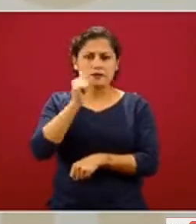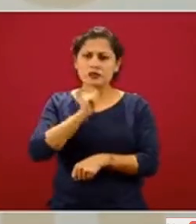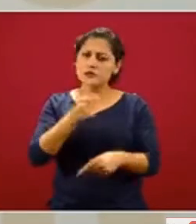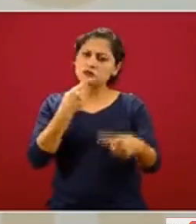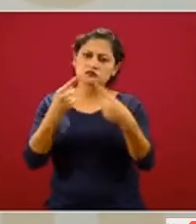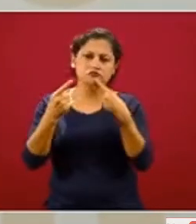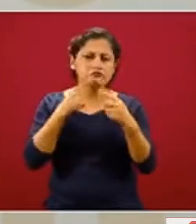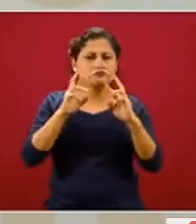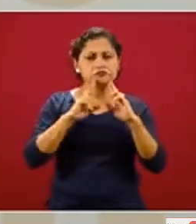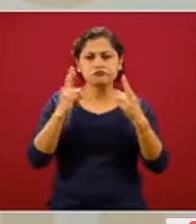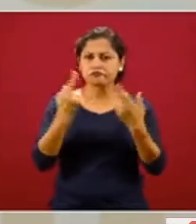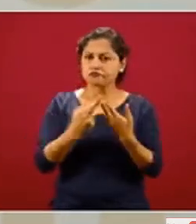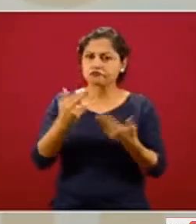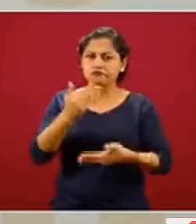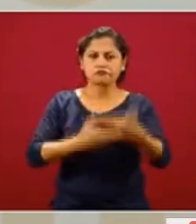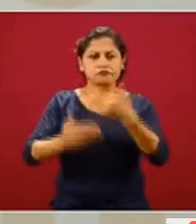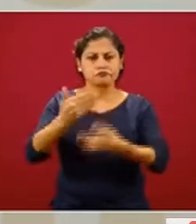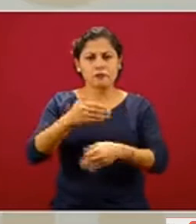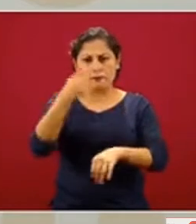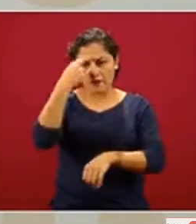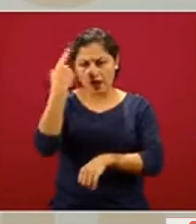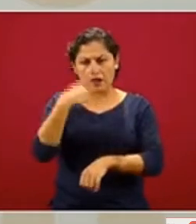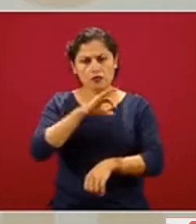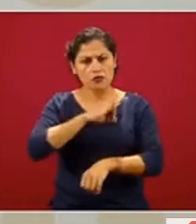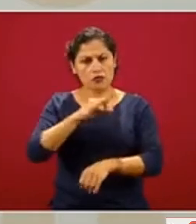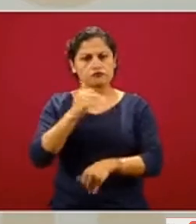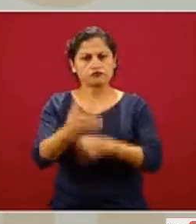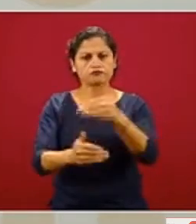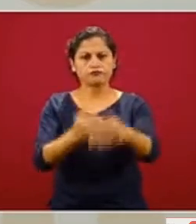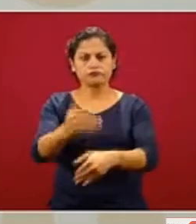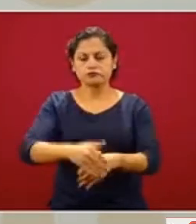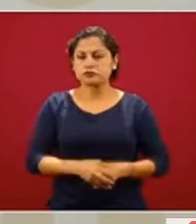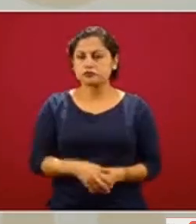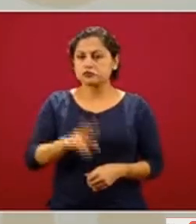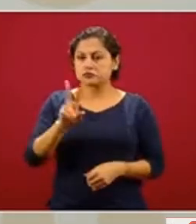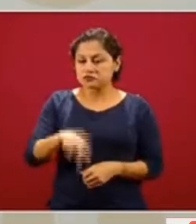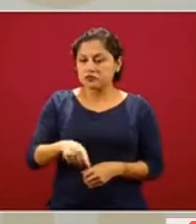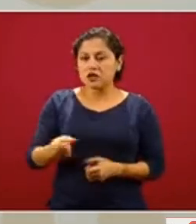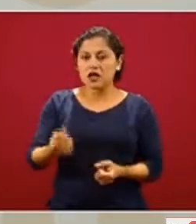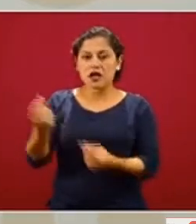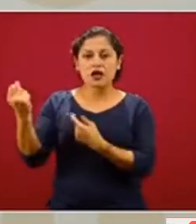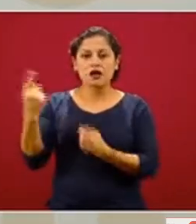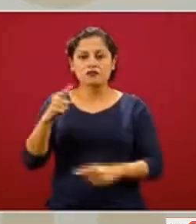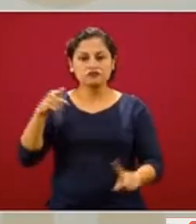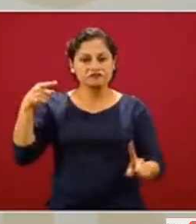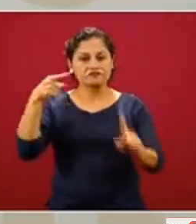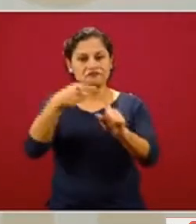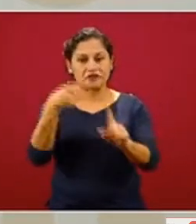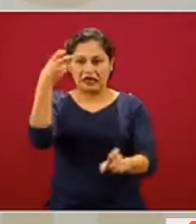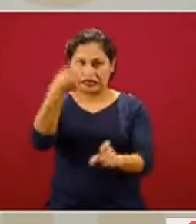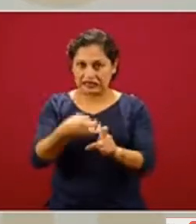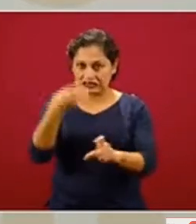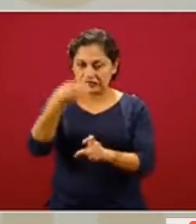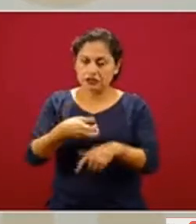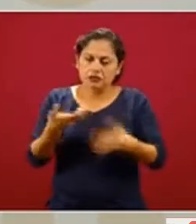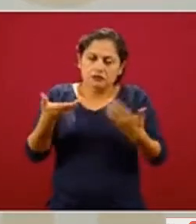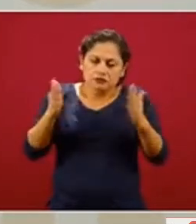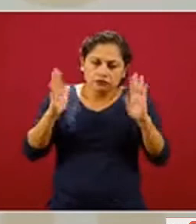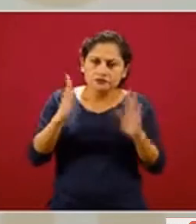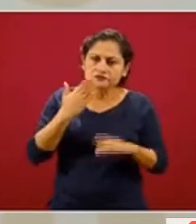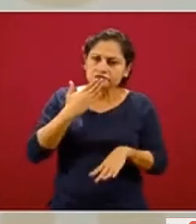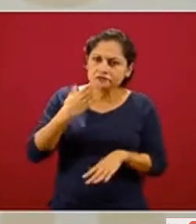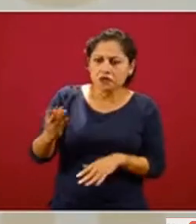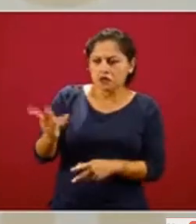ellas y ellos. En algunos casos había señalamientos más orientados a hacer críticas, las cuales siempre son bienvenidas,